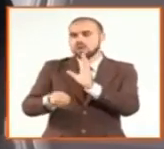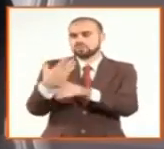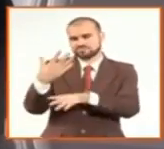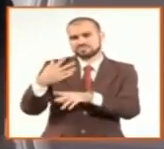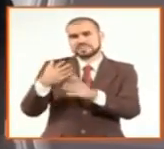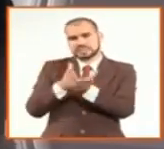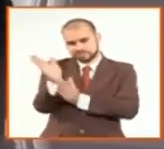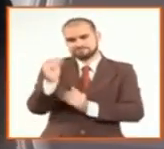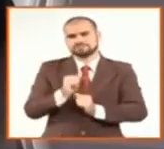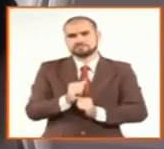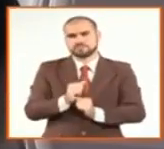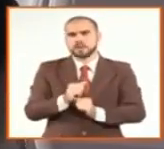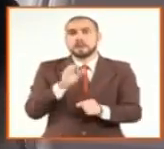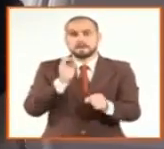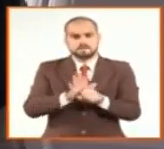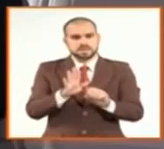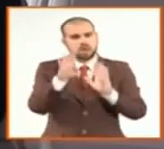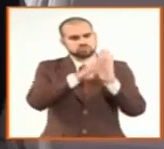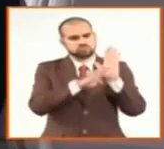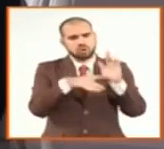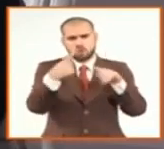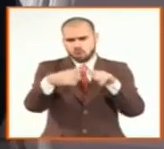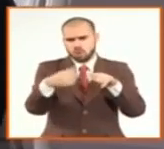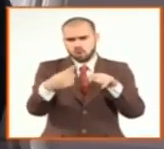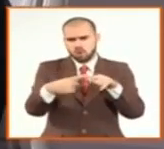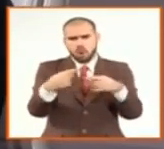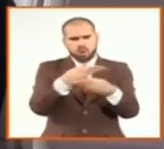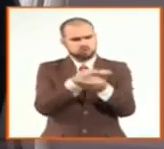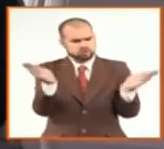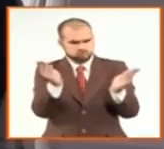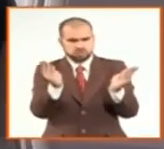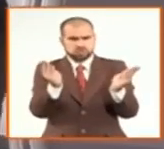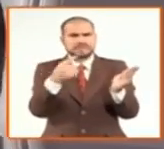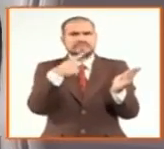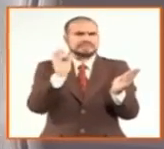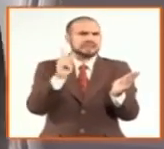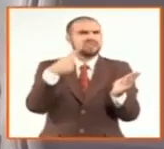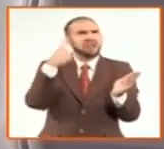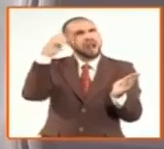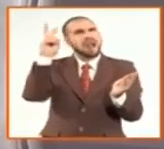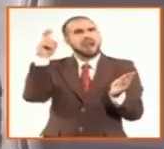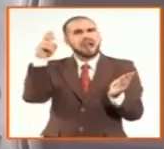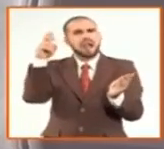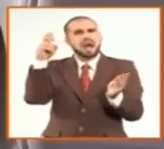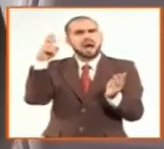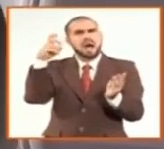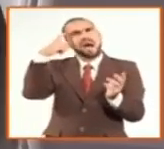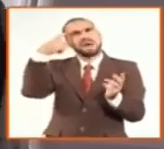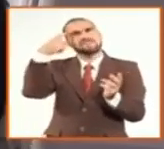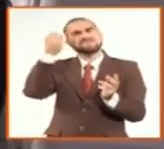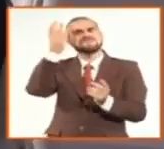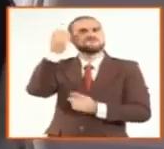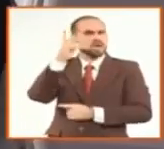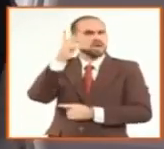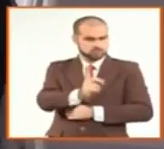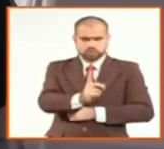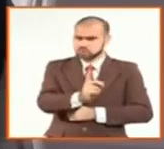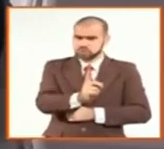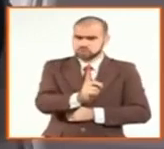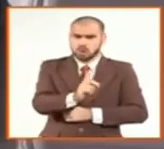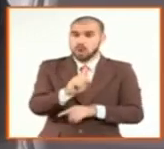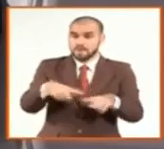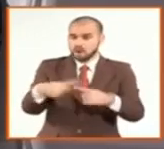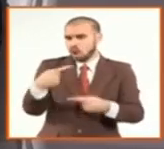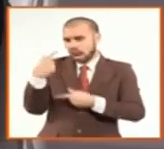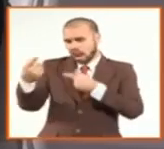de productos en oferta, no porque salieron del aire, sino porque se negoció con esos proveedores que a